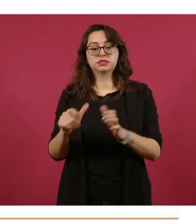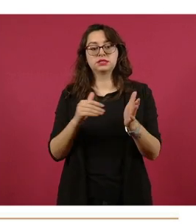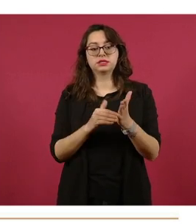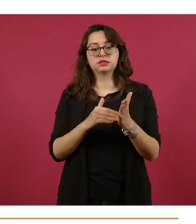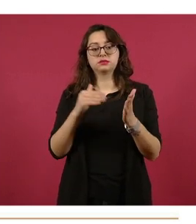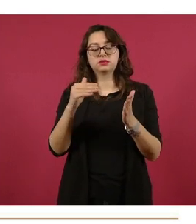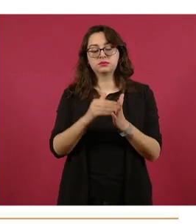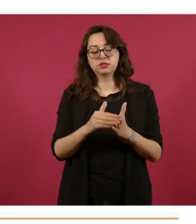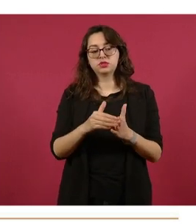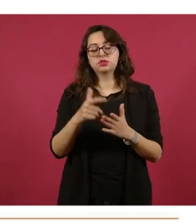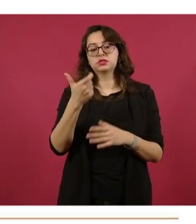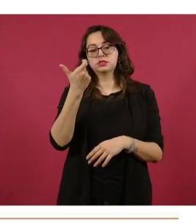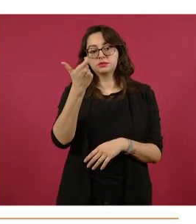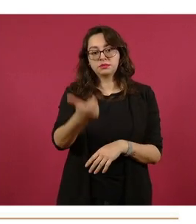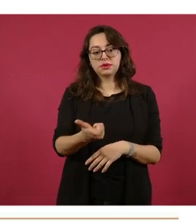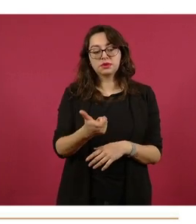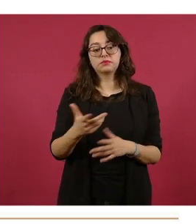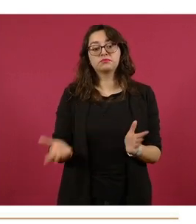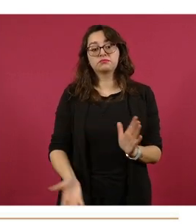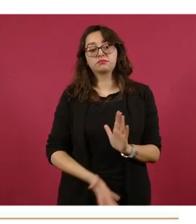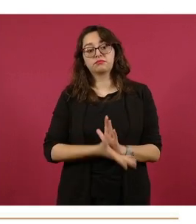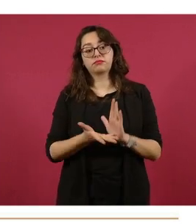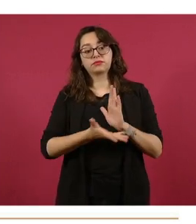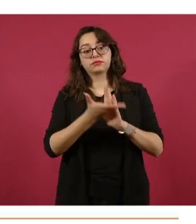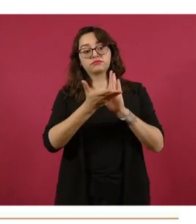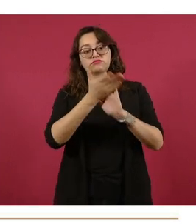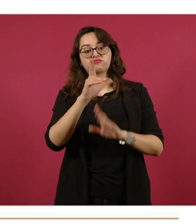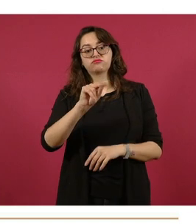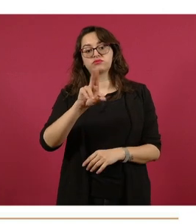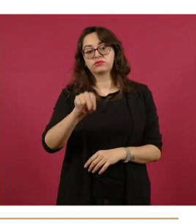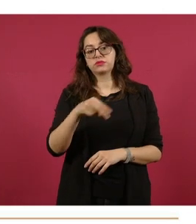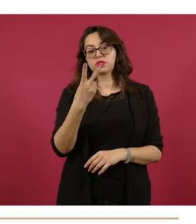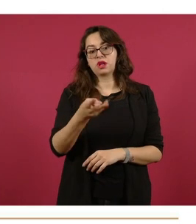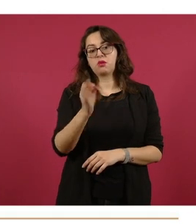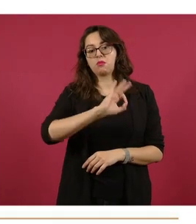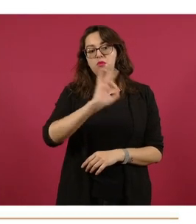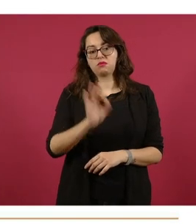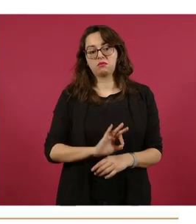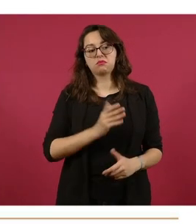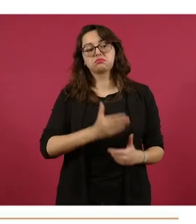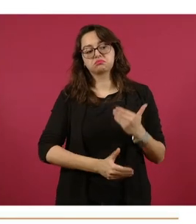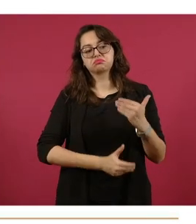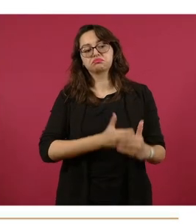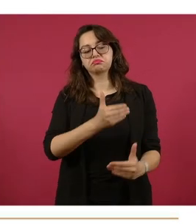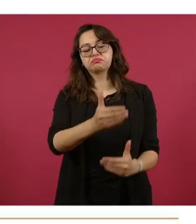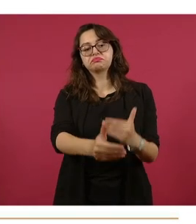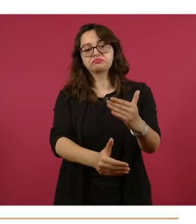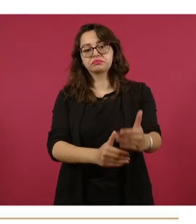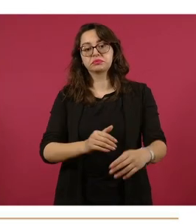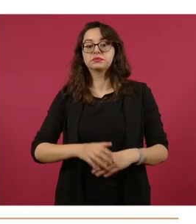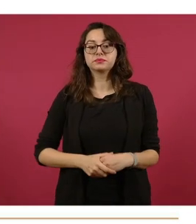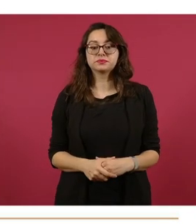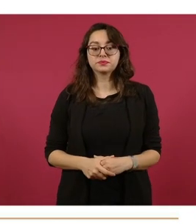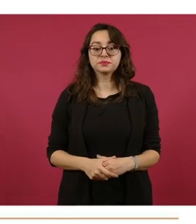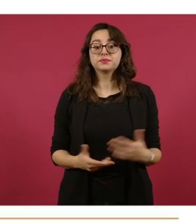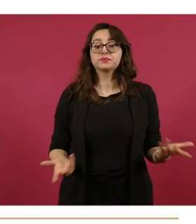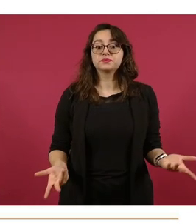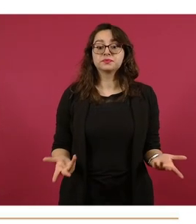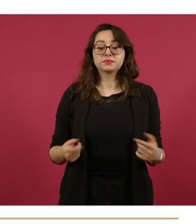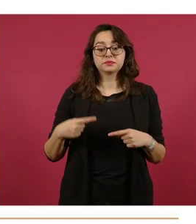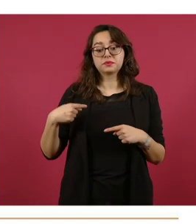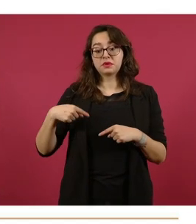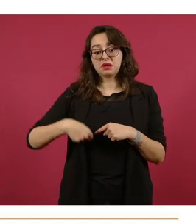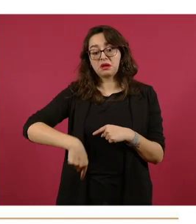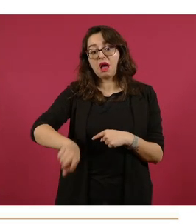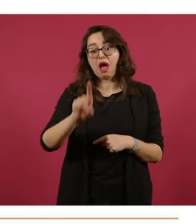14,793,000,000 de pesos, con un avance en la infraestructura mayor de 82%. Para 35